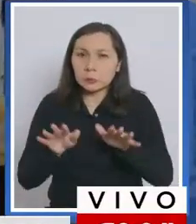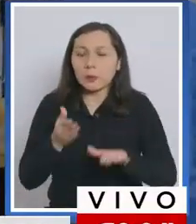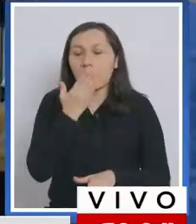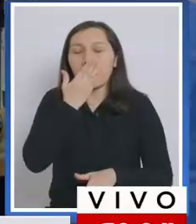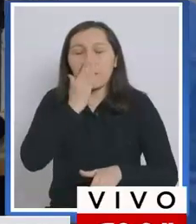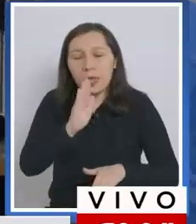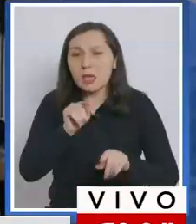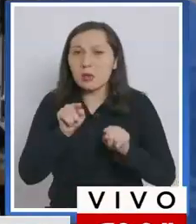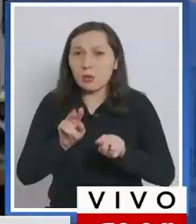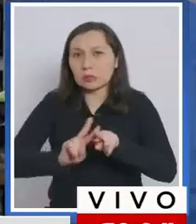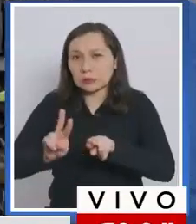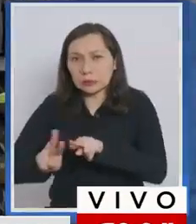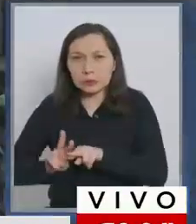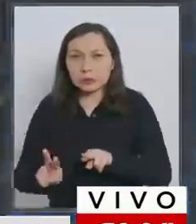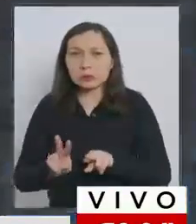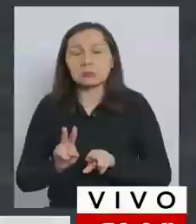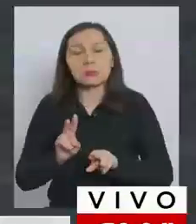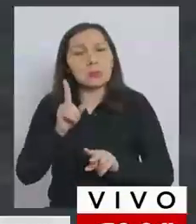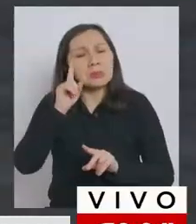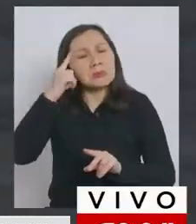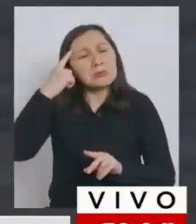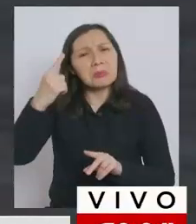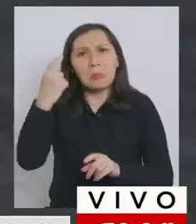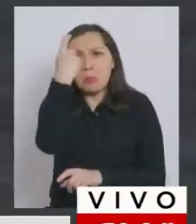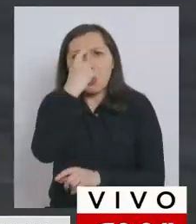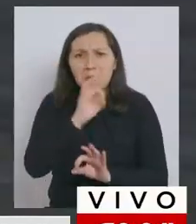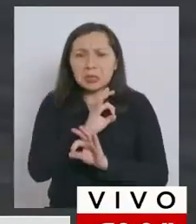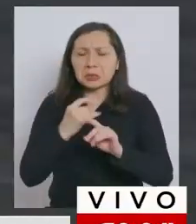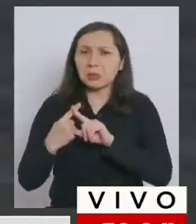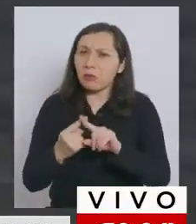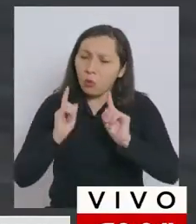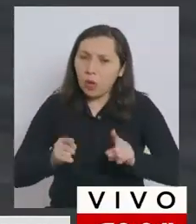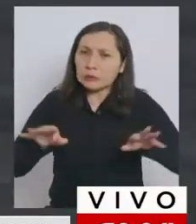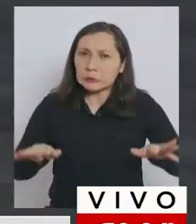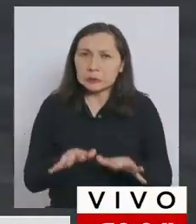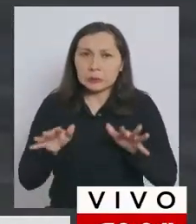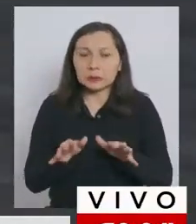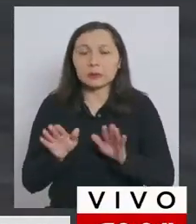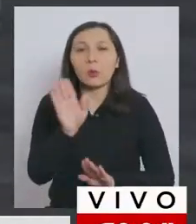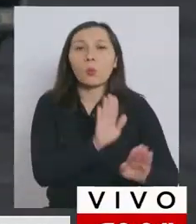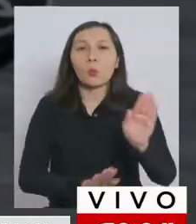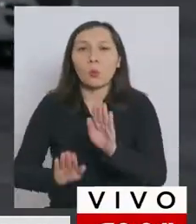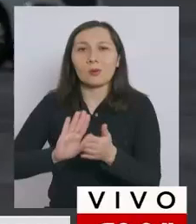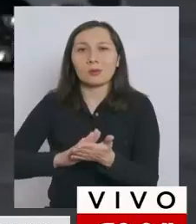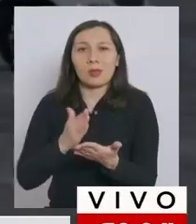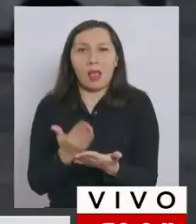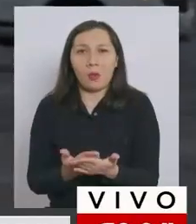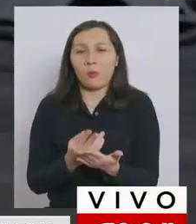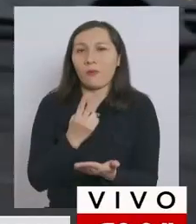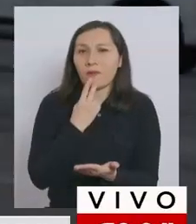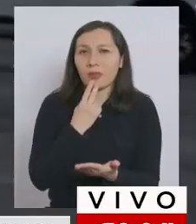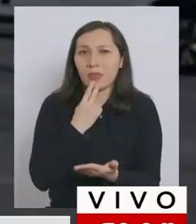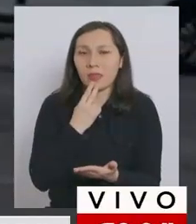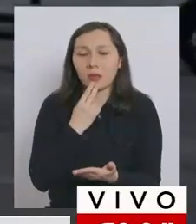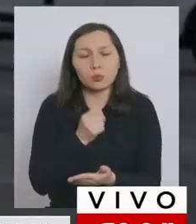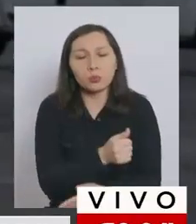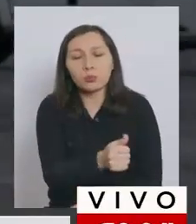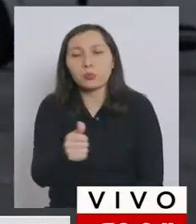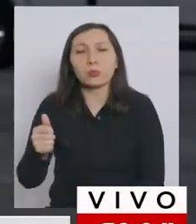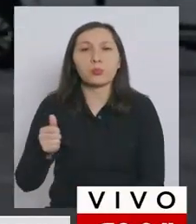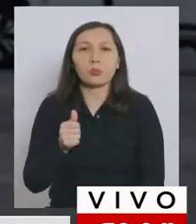esfuerzos sin escatimar ningún sacrificio para proteger la salud y la vida de todos